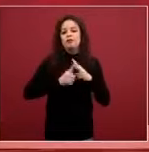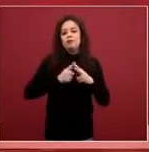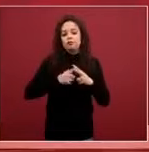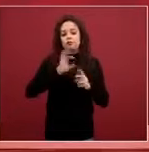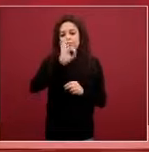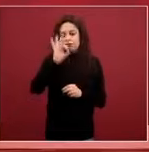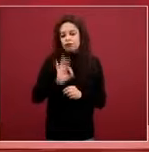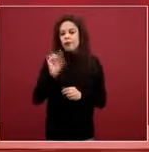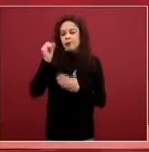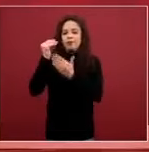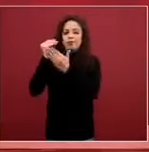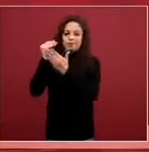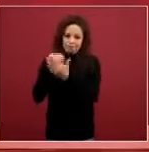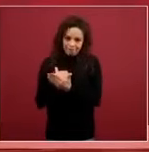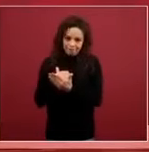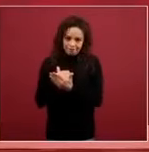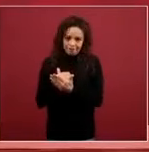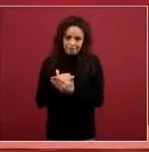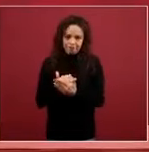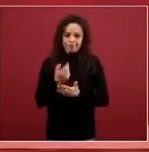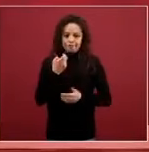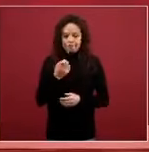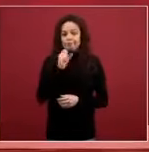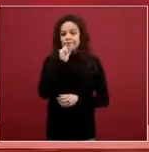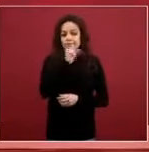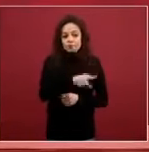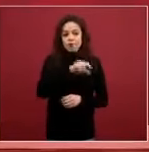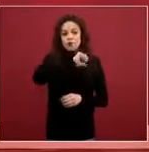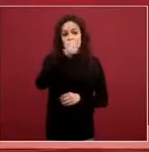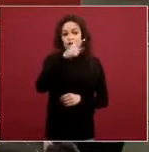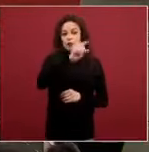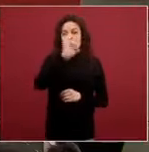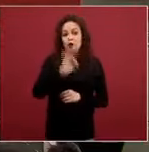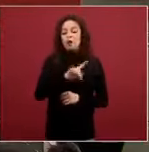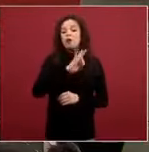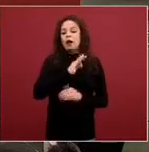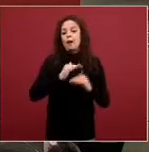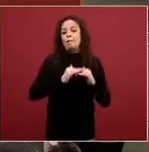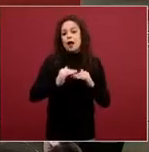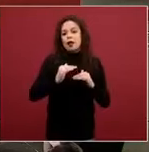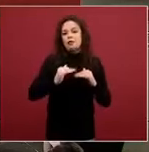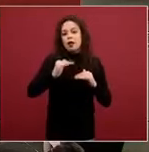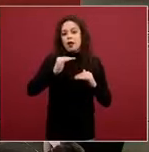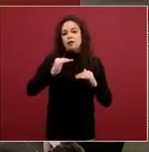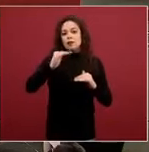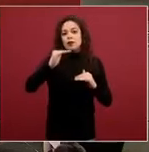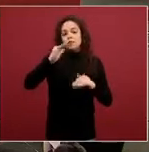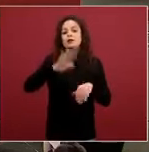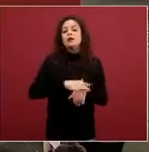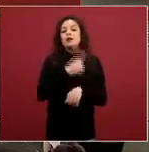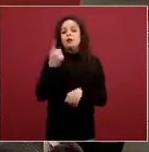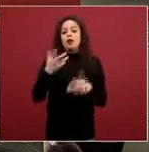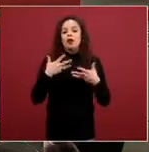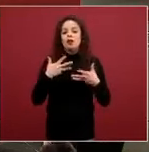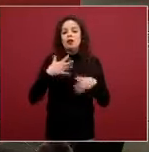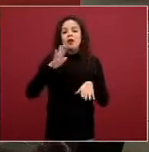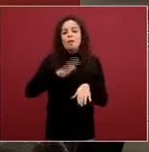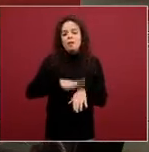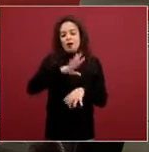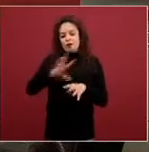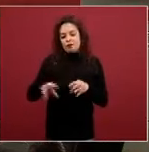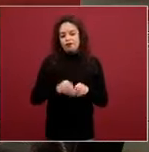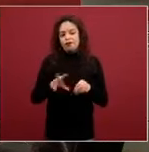que lo único que podía hacer era incrementar en función de los acumulados. Recordando que toda esta información